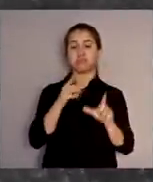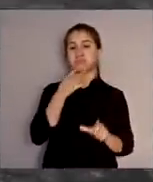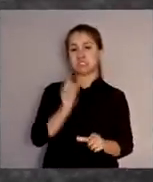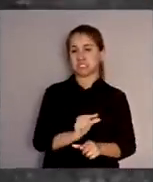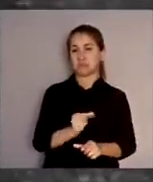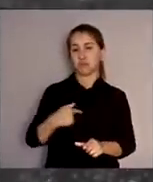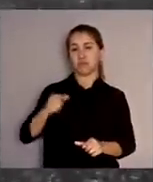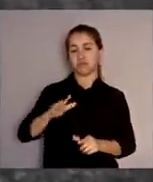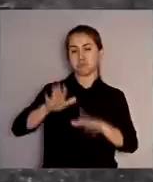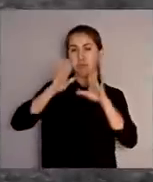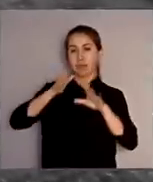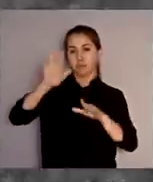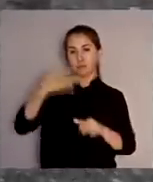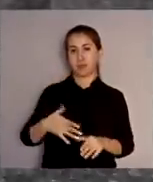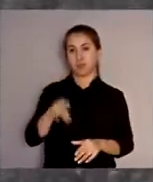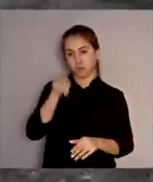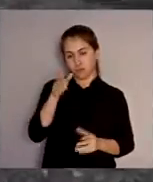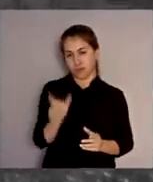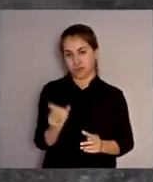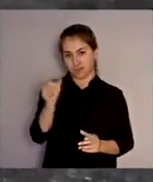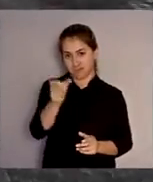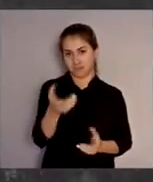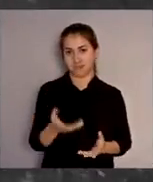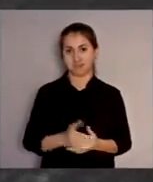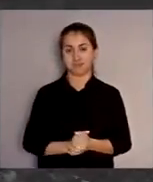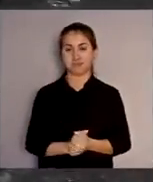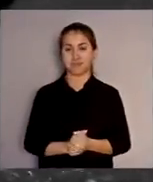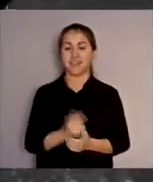sobre todo en un lugar tan peligroso. Va a tener.